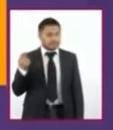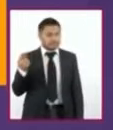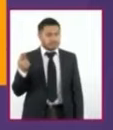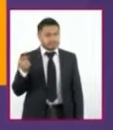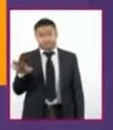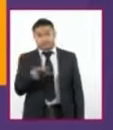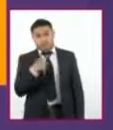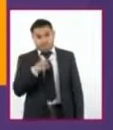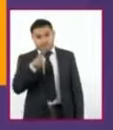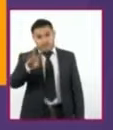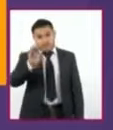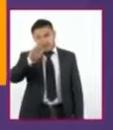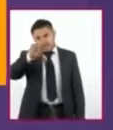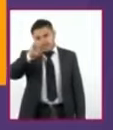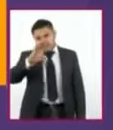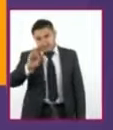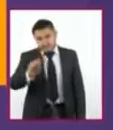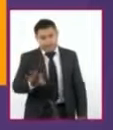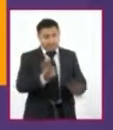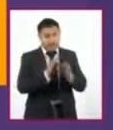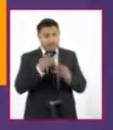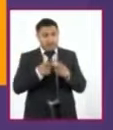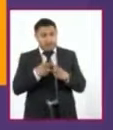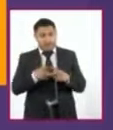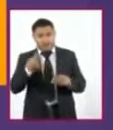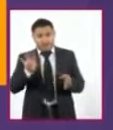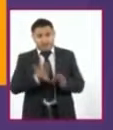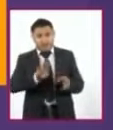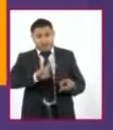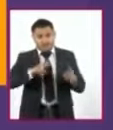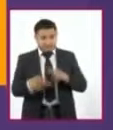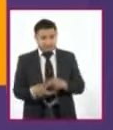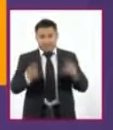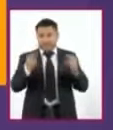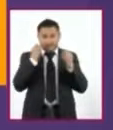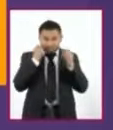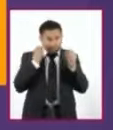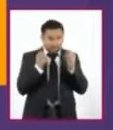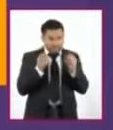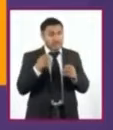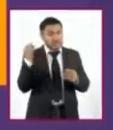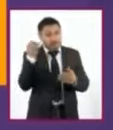vértices de la figura simétrica no están invertidos, aun cuando la figura lo esté.